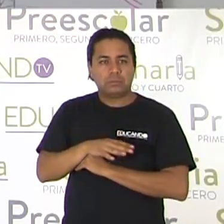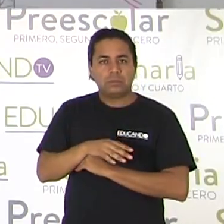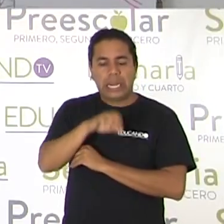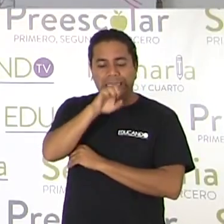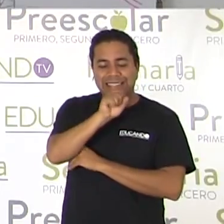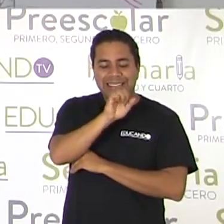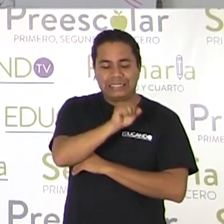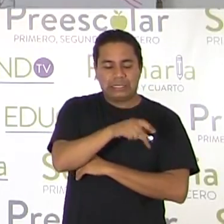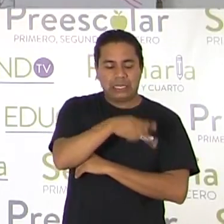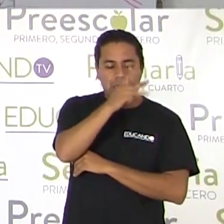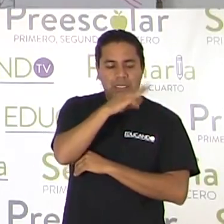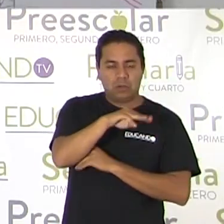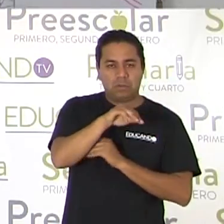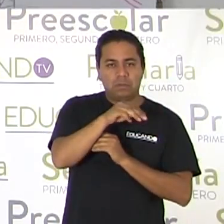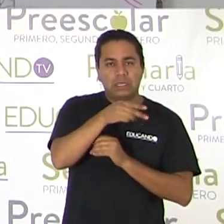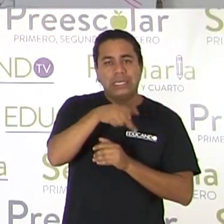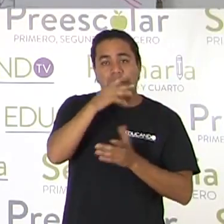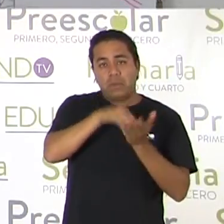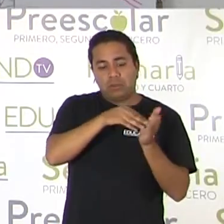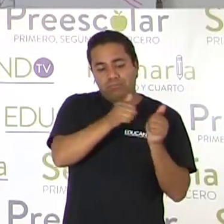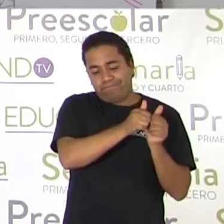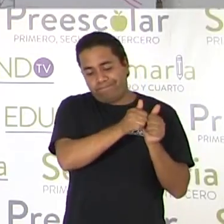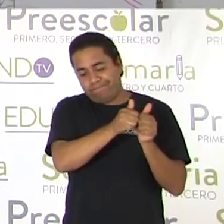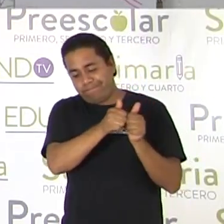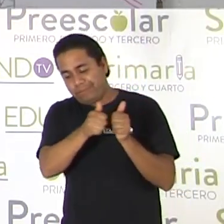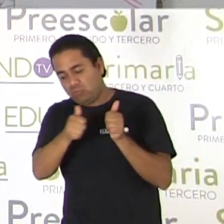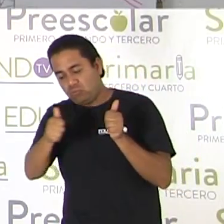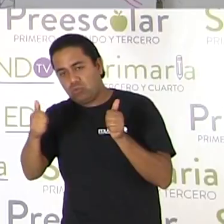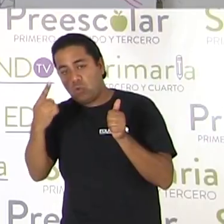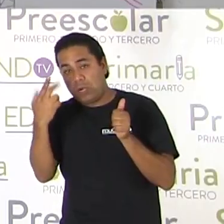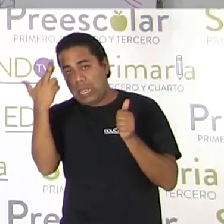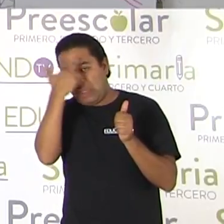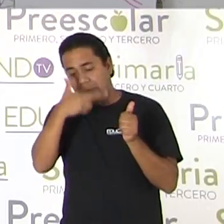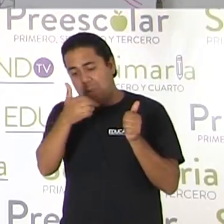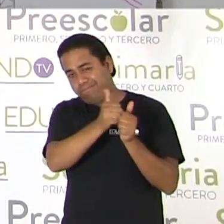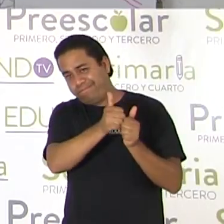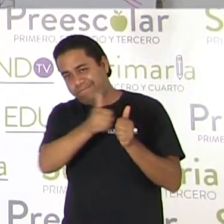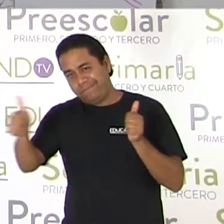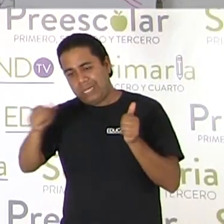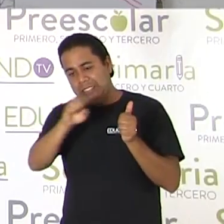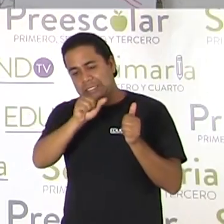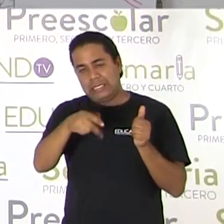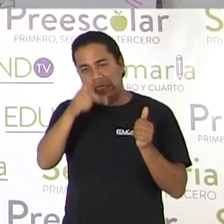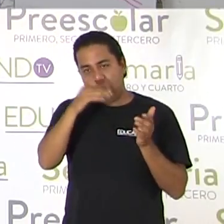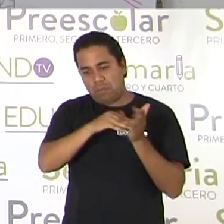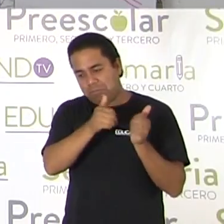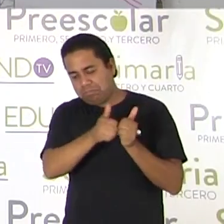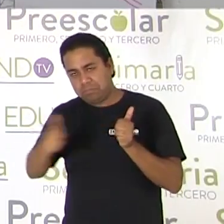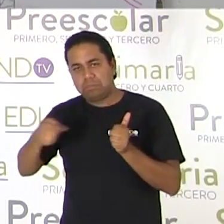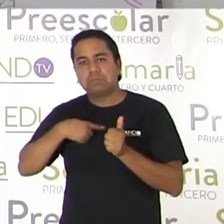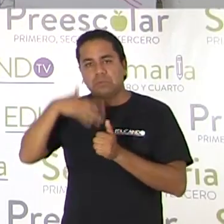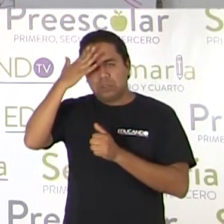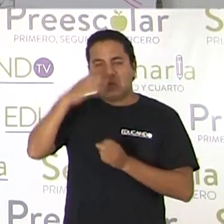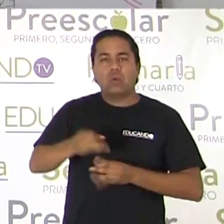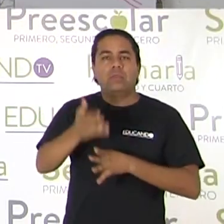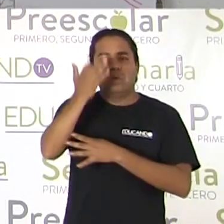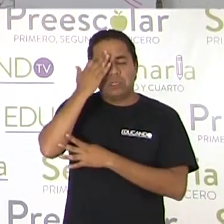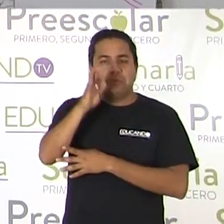60 kilómetros en una hora. Con esta tabla estuvimos estimando qué tiempo podríamos